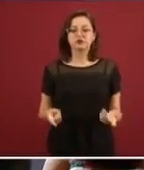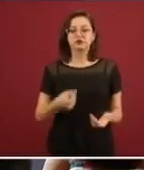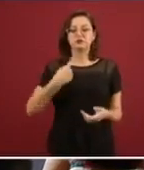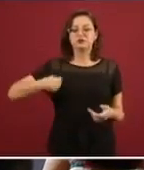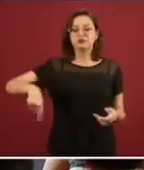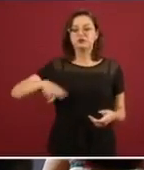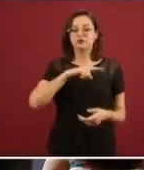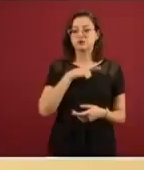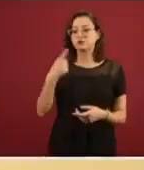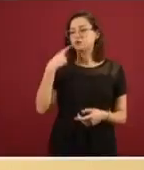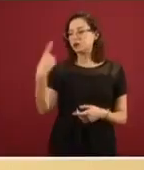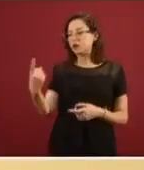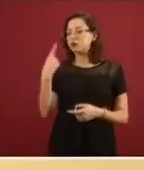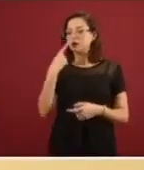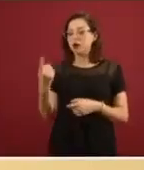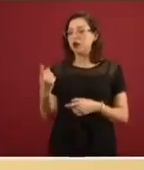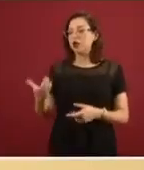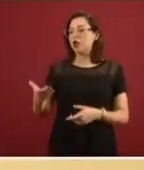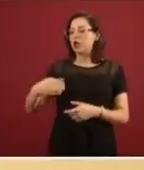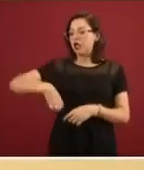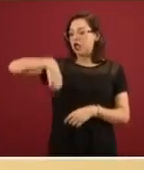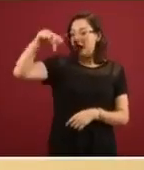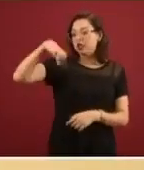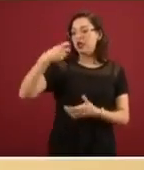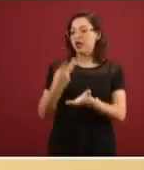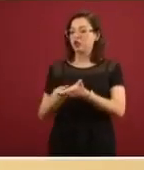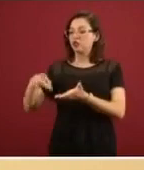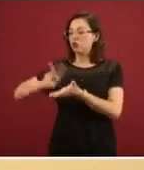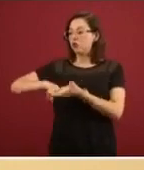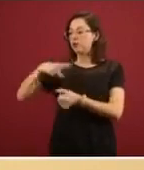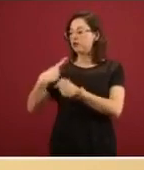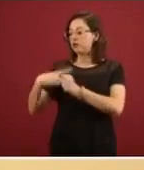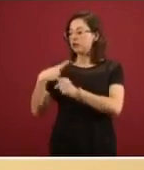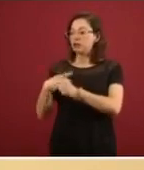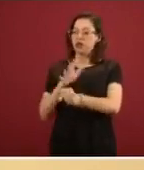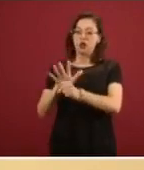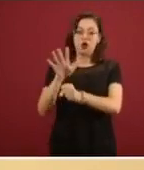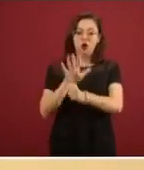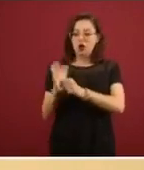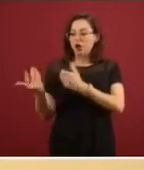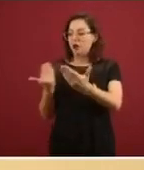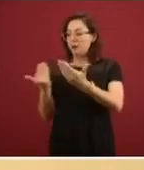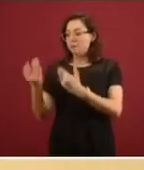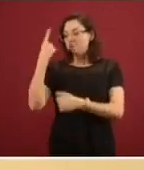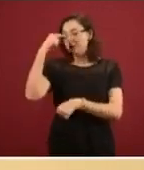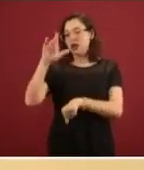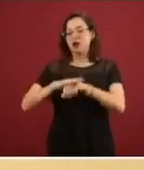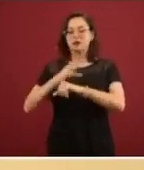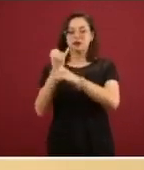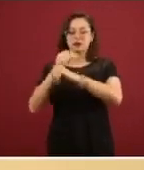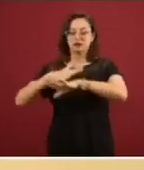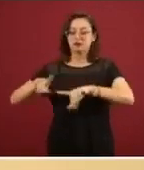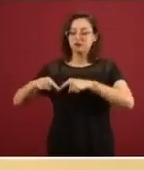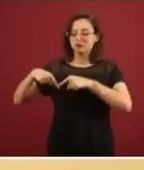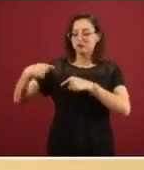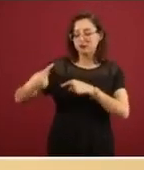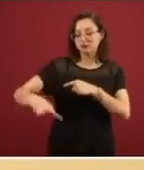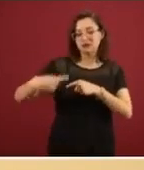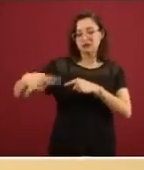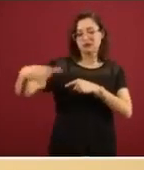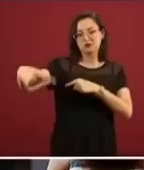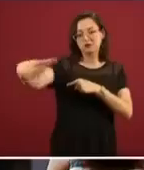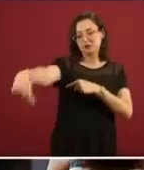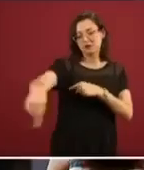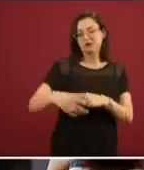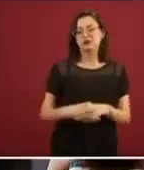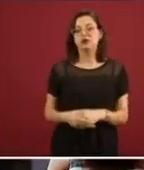de comorbilidades con edad o entre las mismas comorbilidades para también presentar este tipo de información en los siguientes